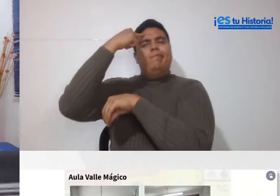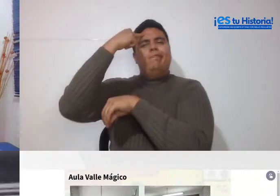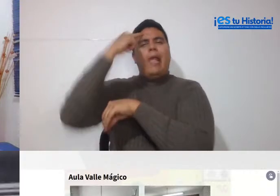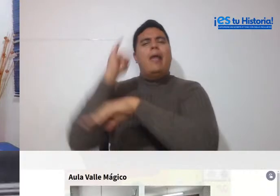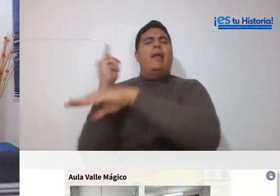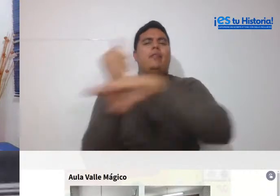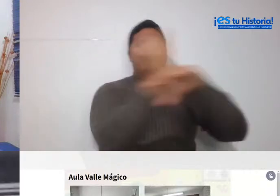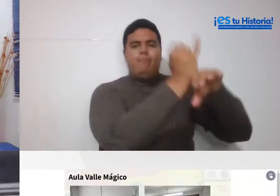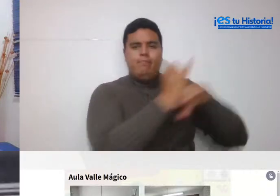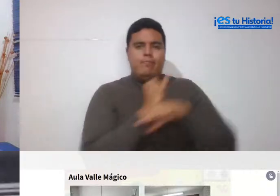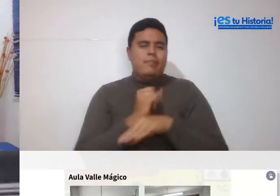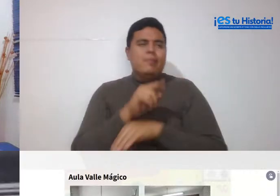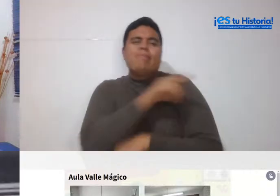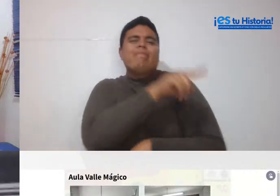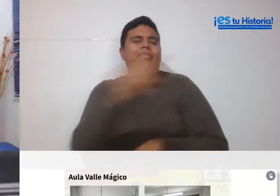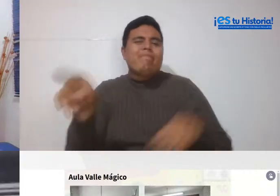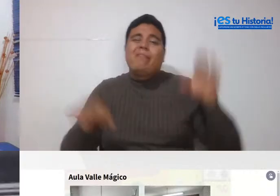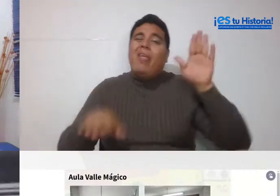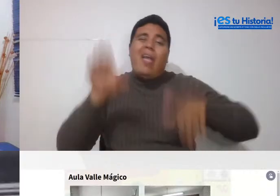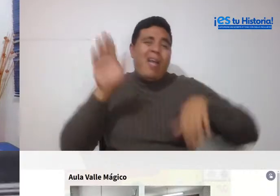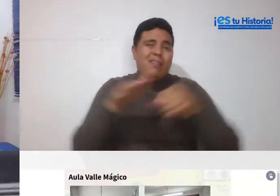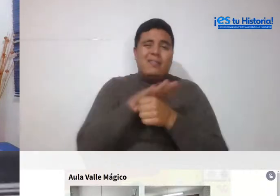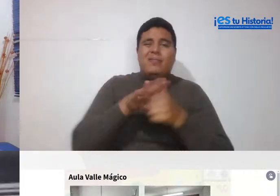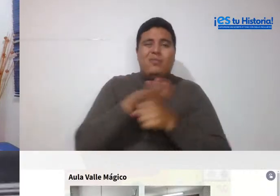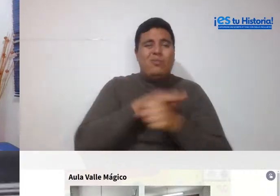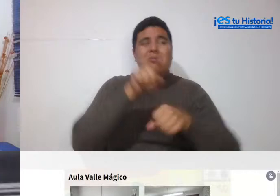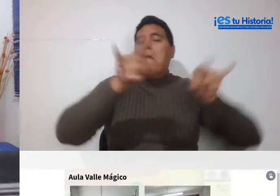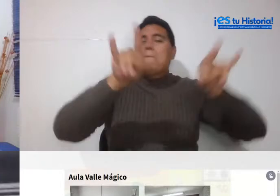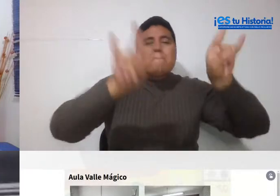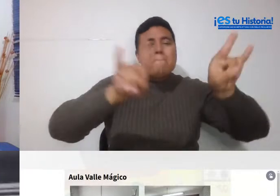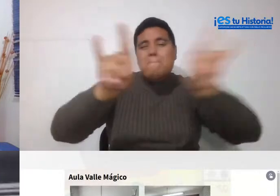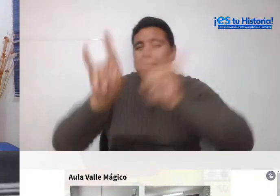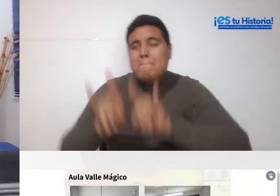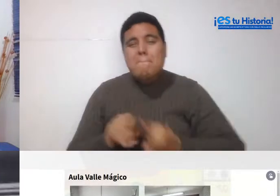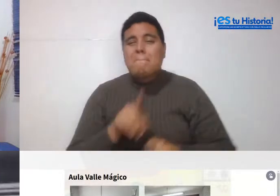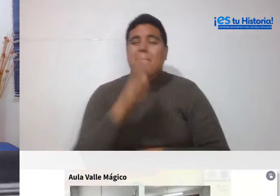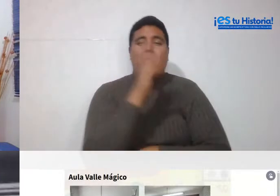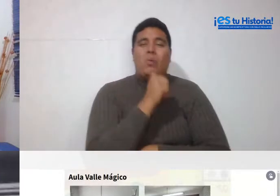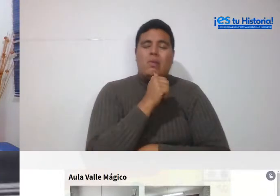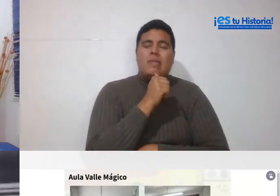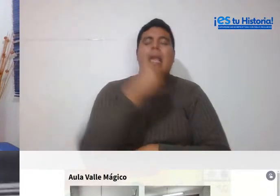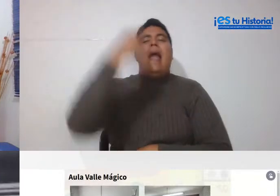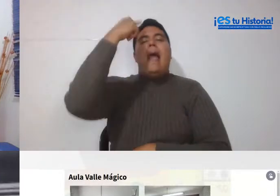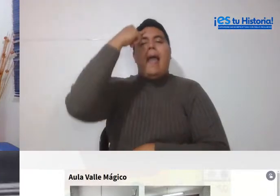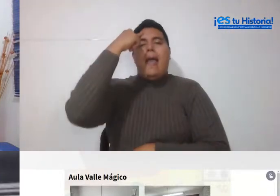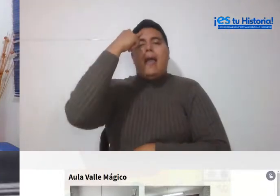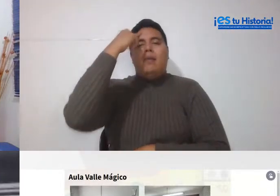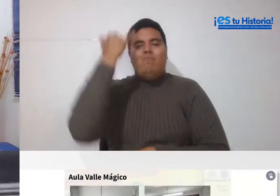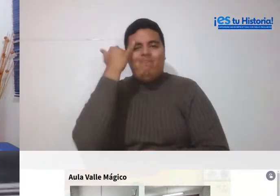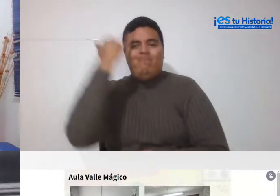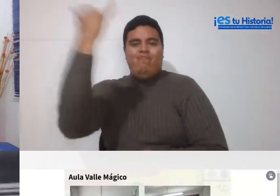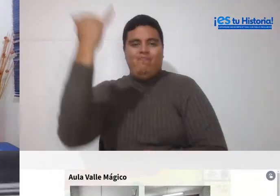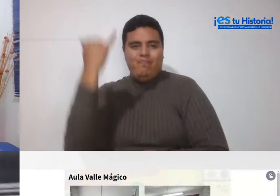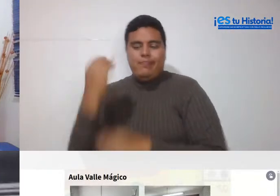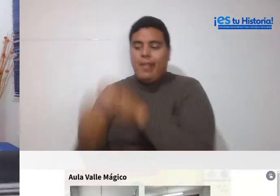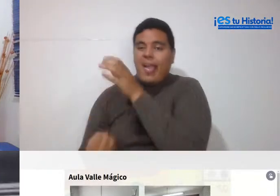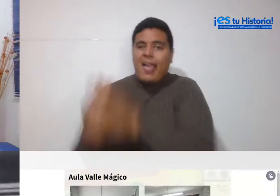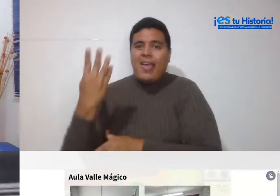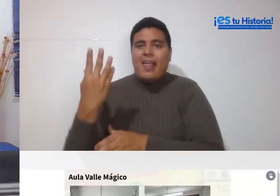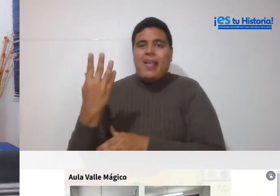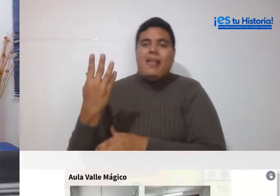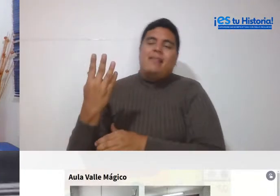que a veces no cuentan con conectividad, ¿sí? Entonces, okay, han creado o nos han